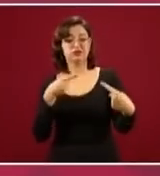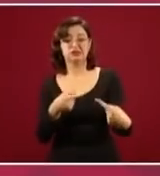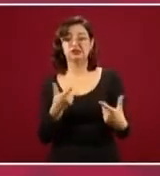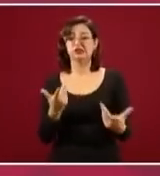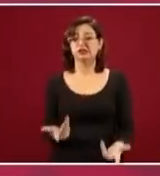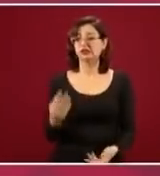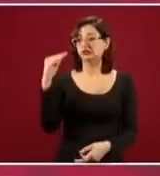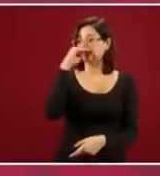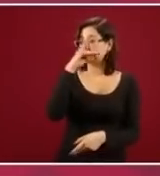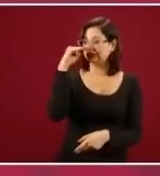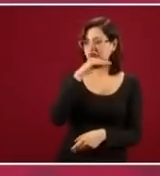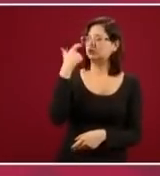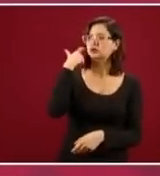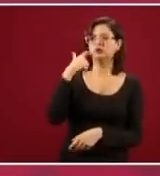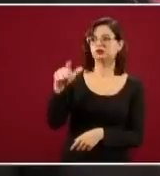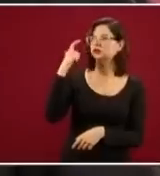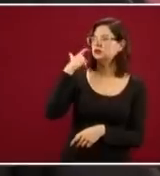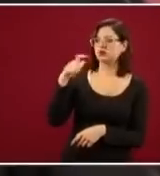permitir la gratuidad,